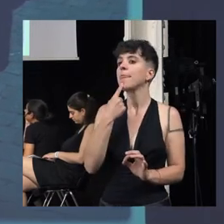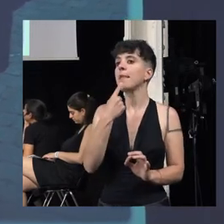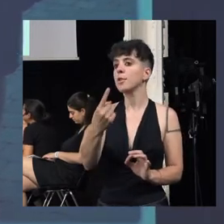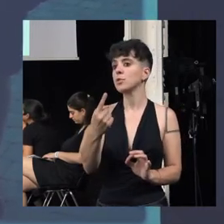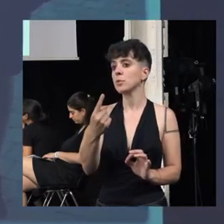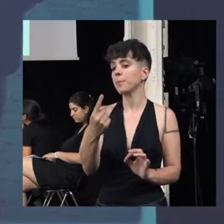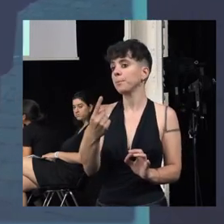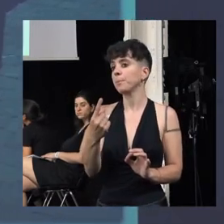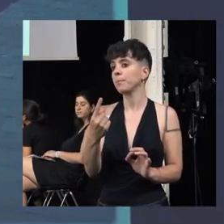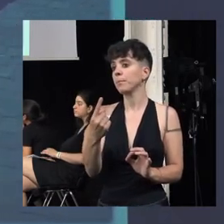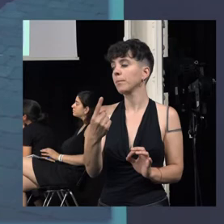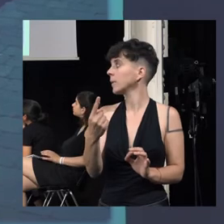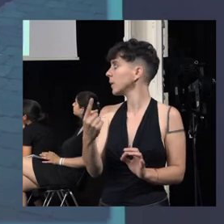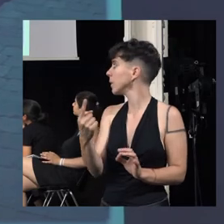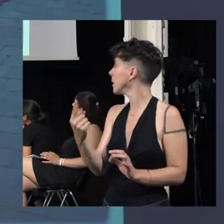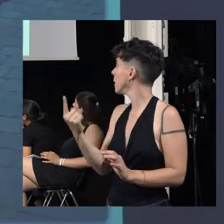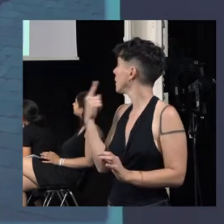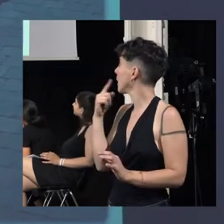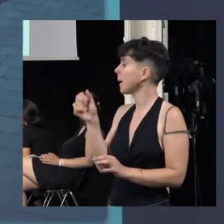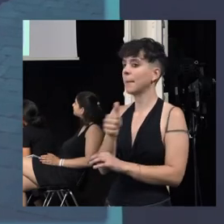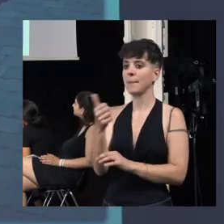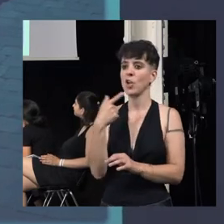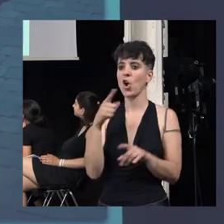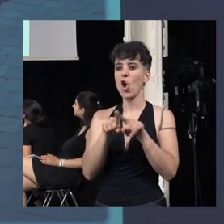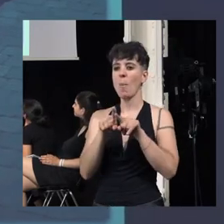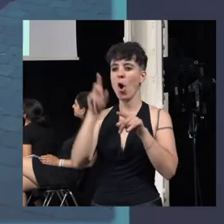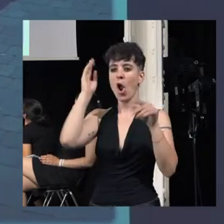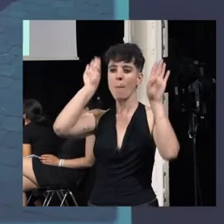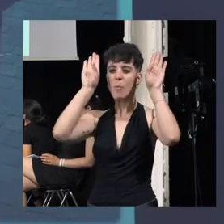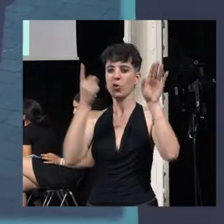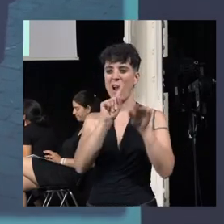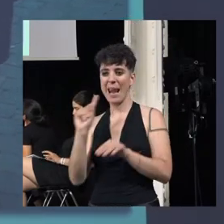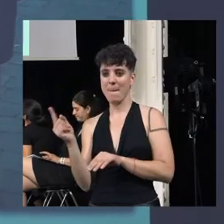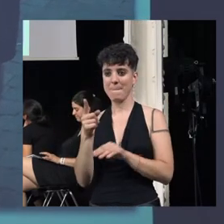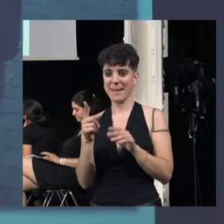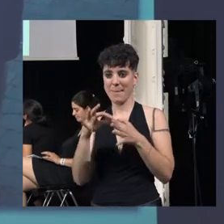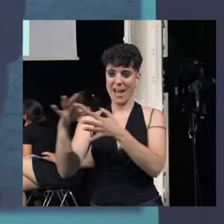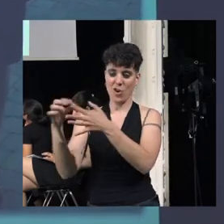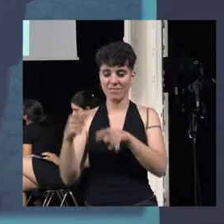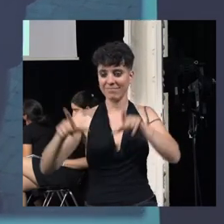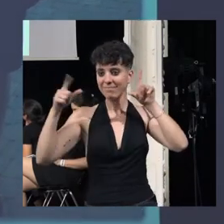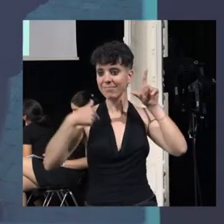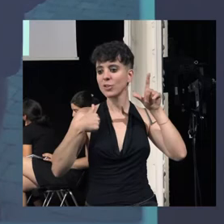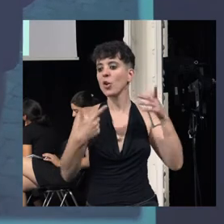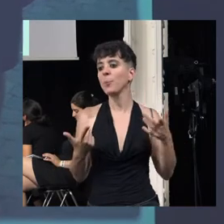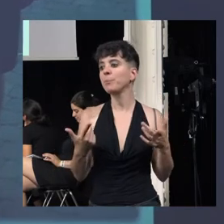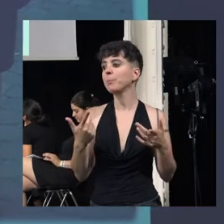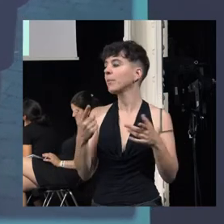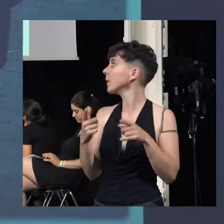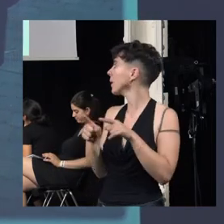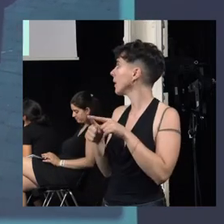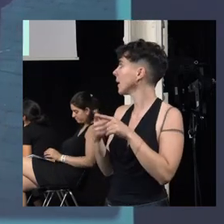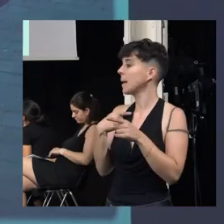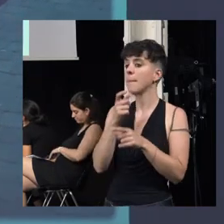van a aparecer, el burro delante, primero salgo yo, pero van a aparecer referencias de personas gitanas que son